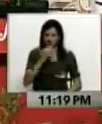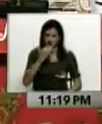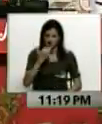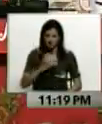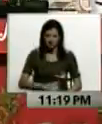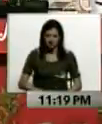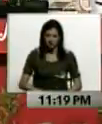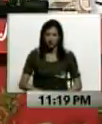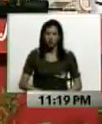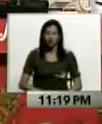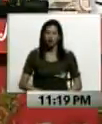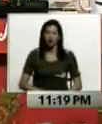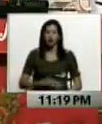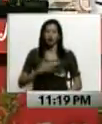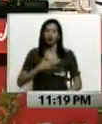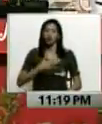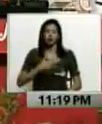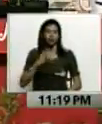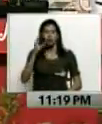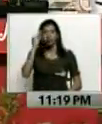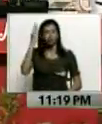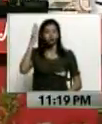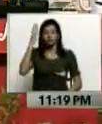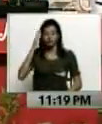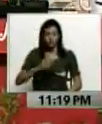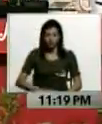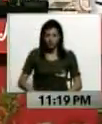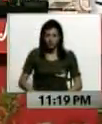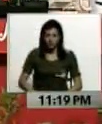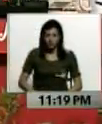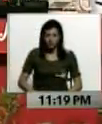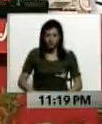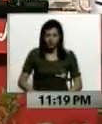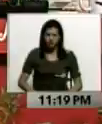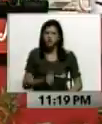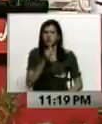públicamente Ay Dios mío querido quién tenemos